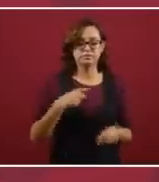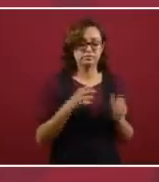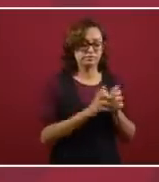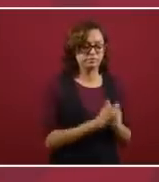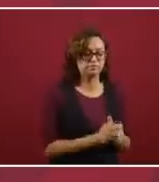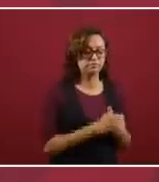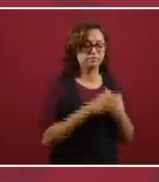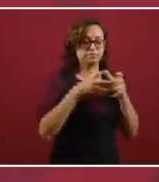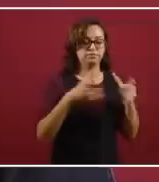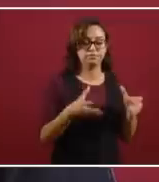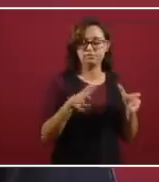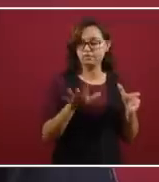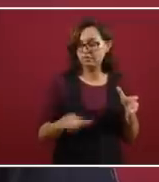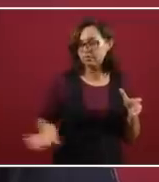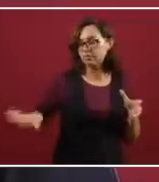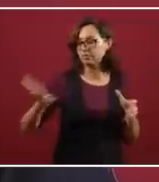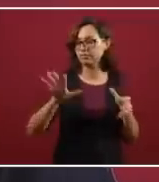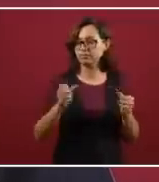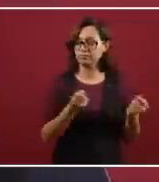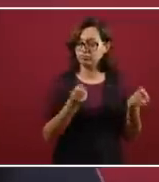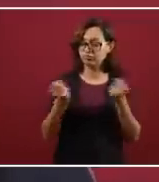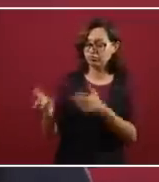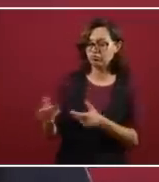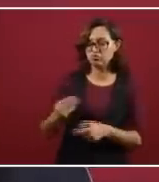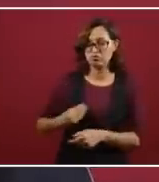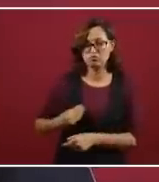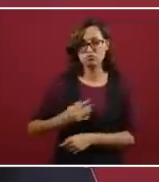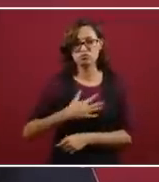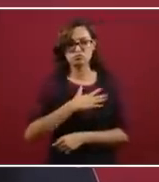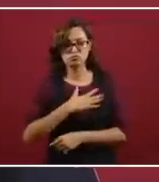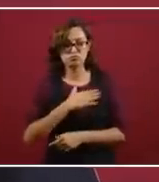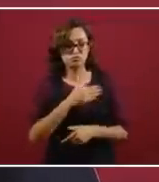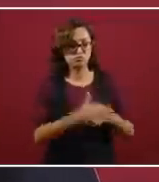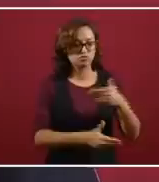crecimiento con bienestar, progreso con justicia,